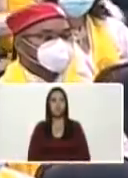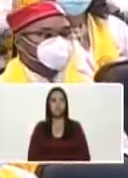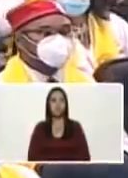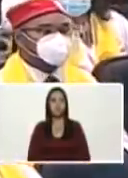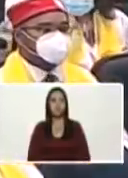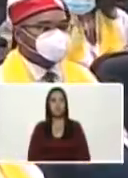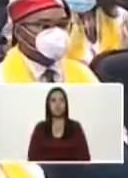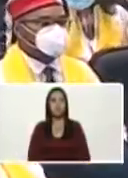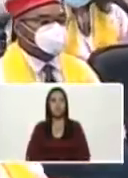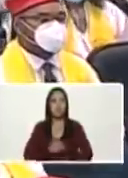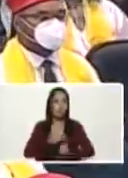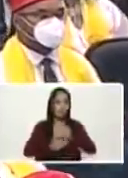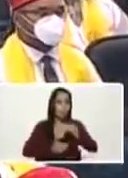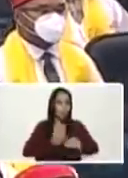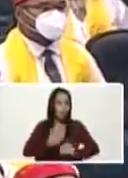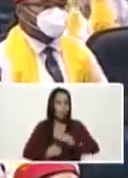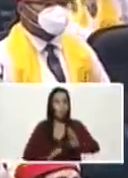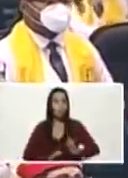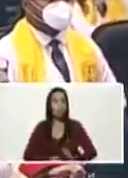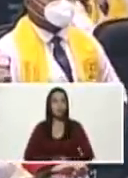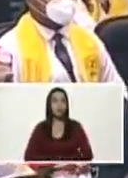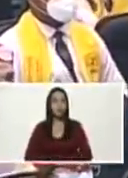Poco a poco.